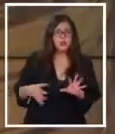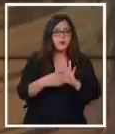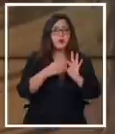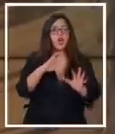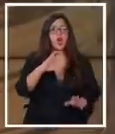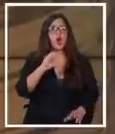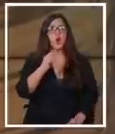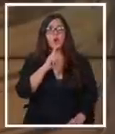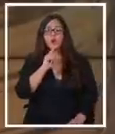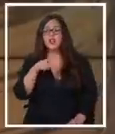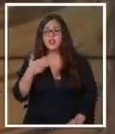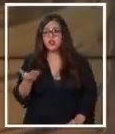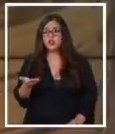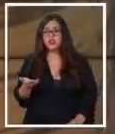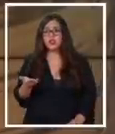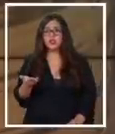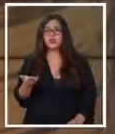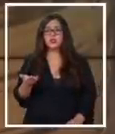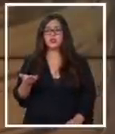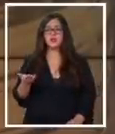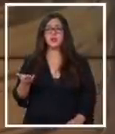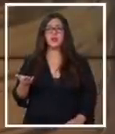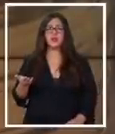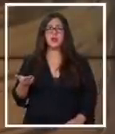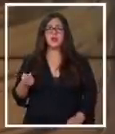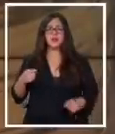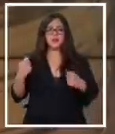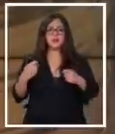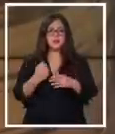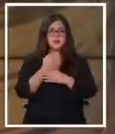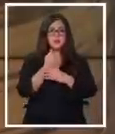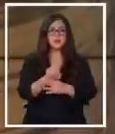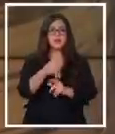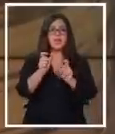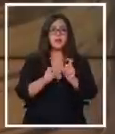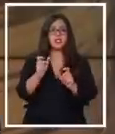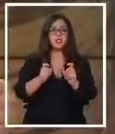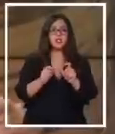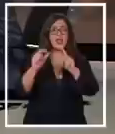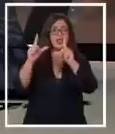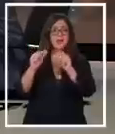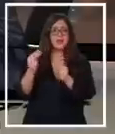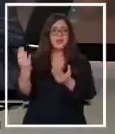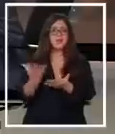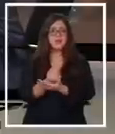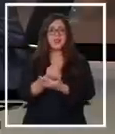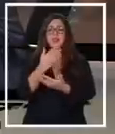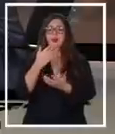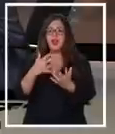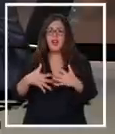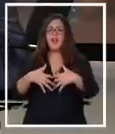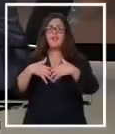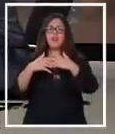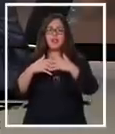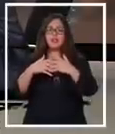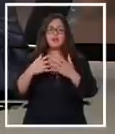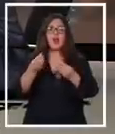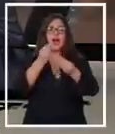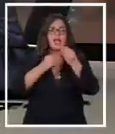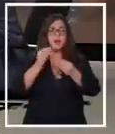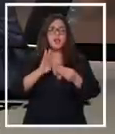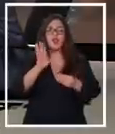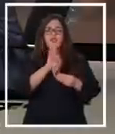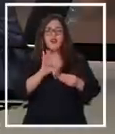6 años entonces estamos tratando de ayudar a los que menos tienen además fortaleciendo la canasta básica protegida además